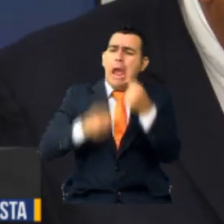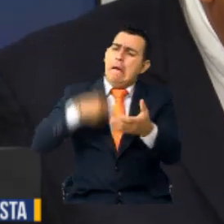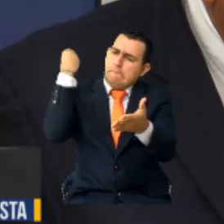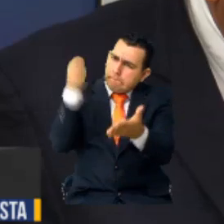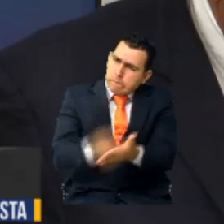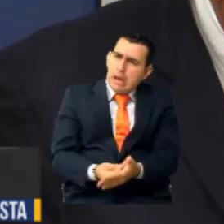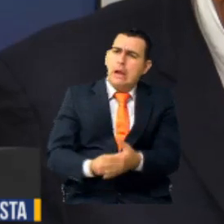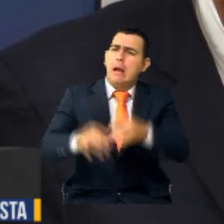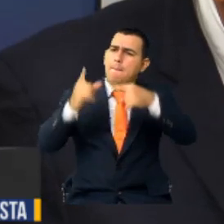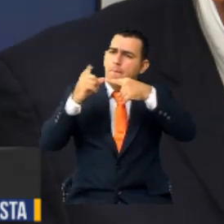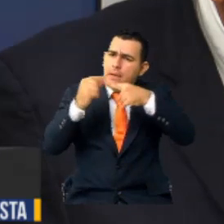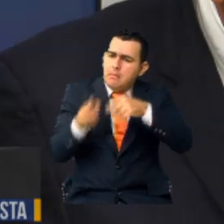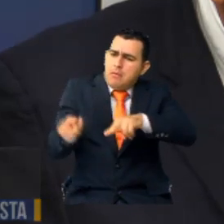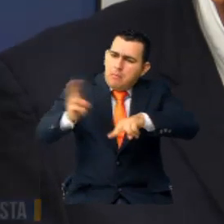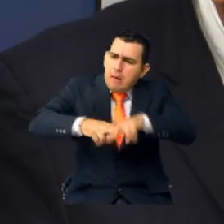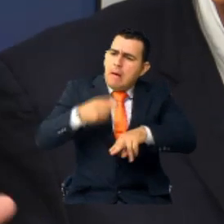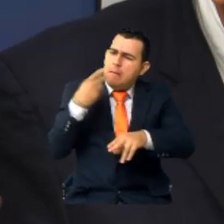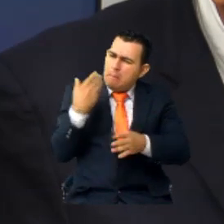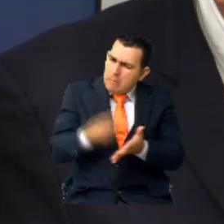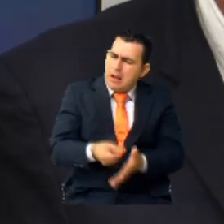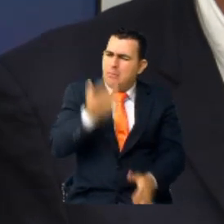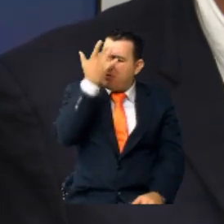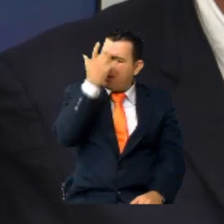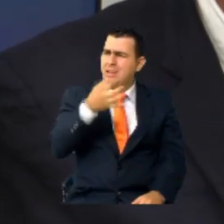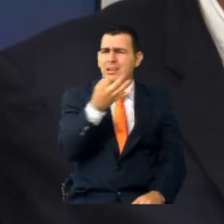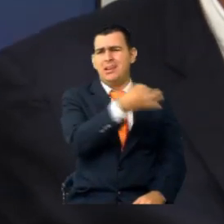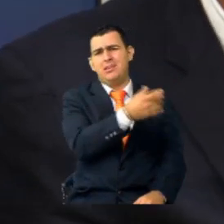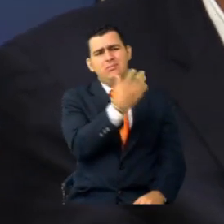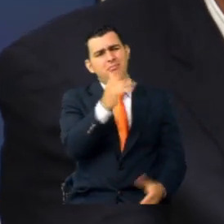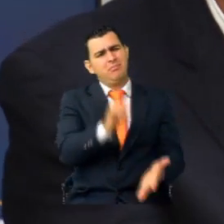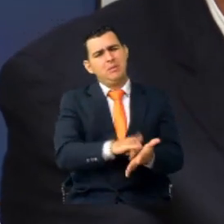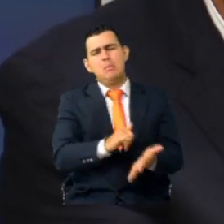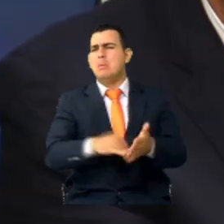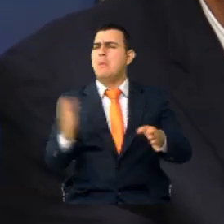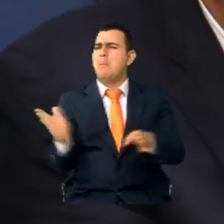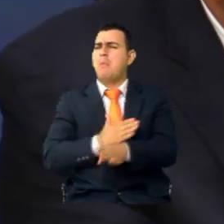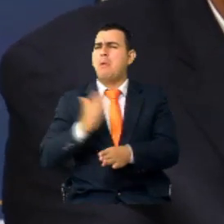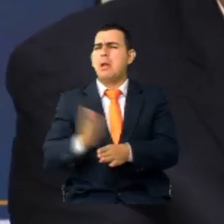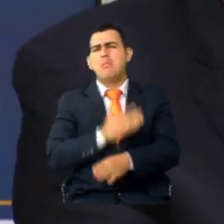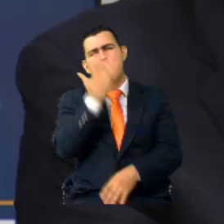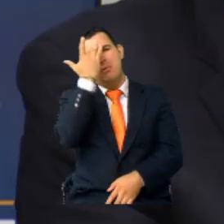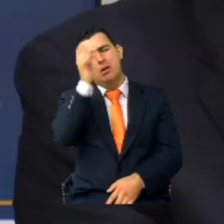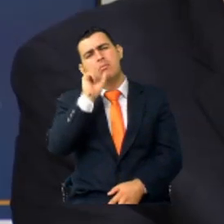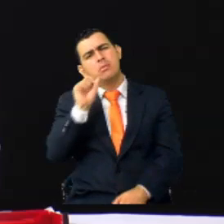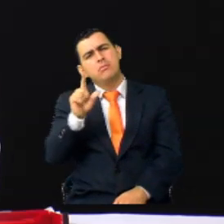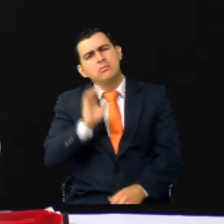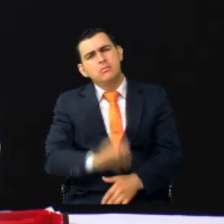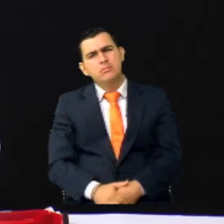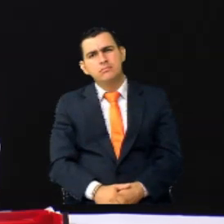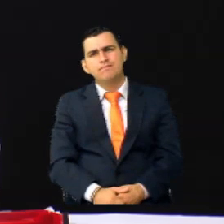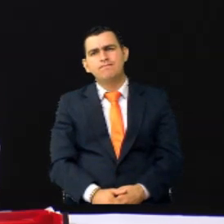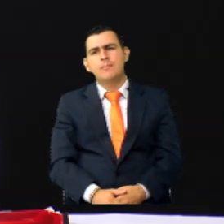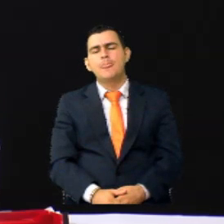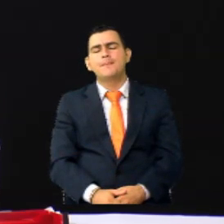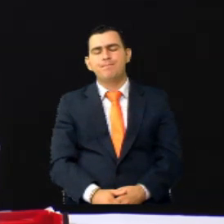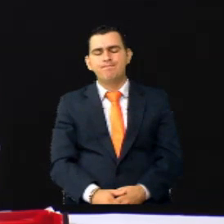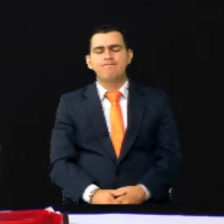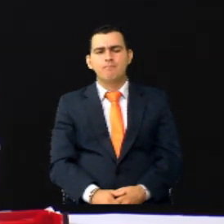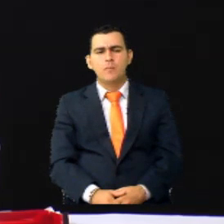salarios y primas de fin de año, pues todos los años, esta misma situación? Bueno, Luis